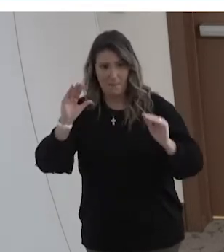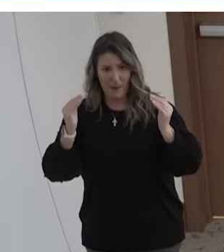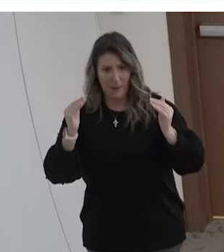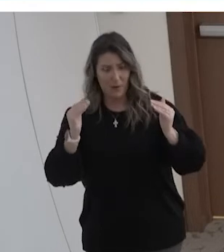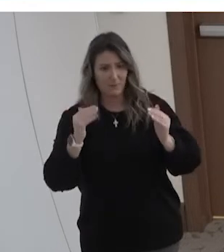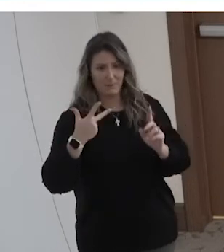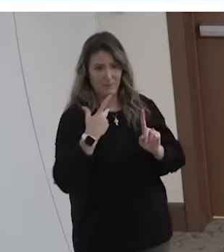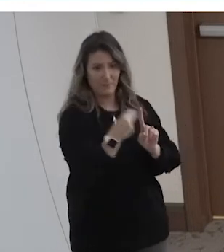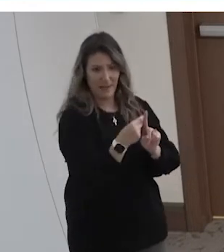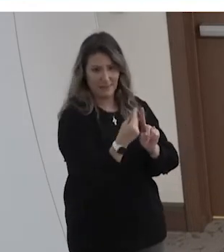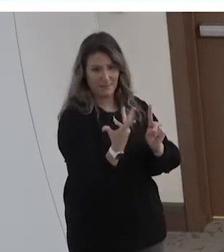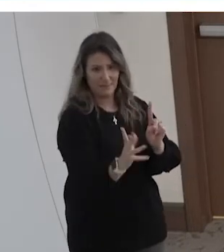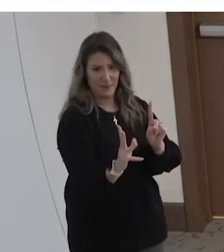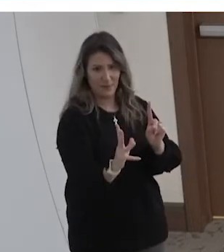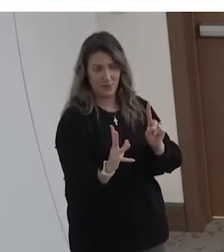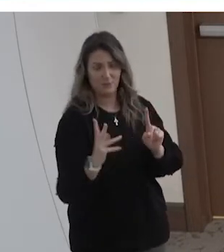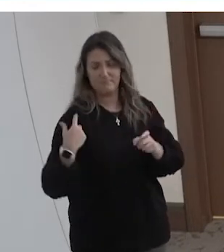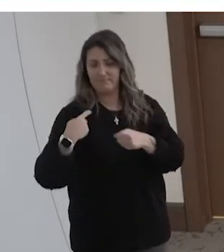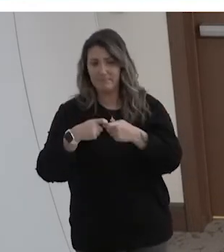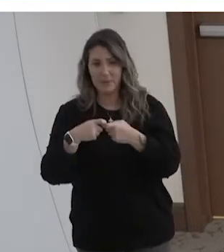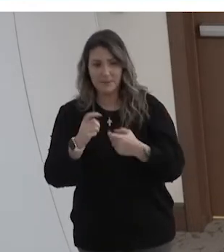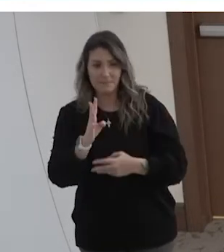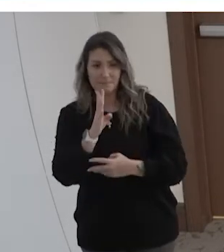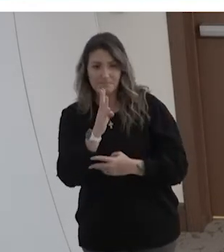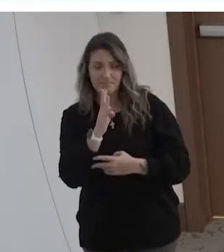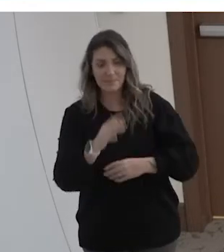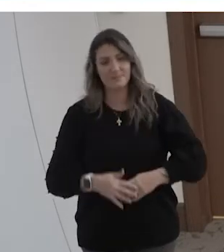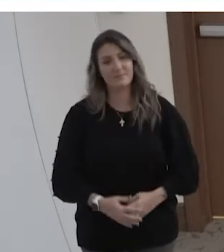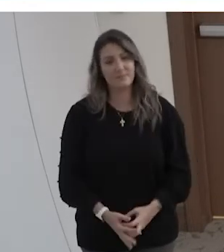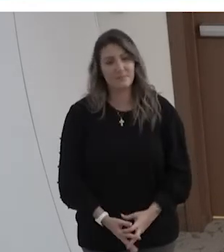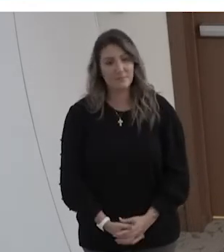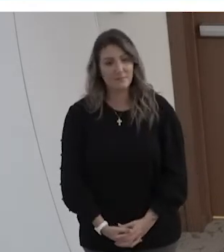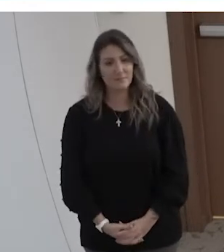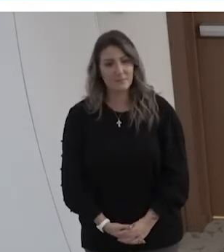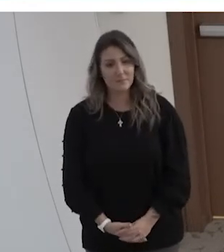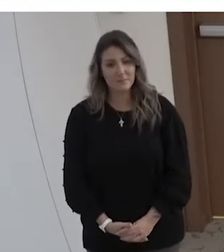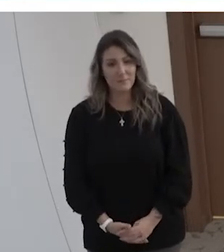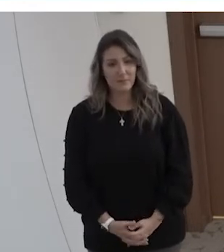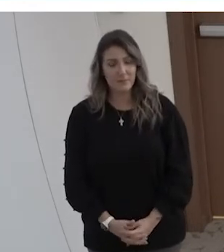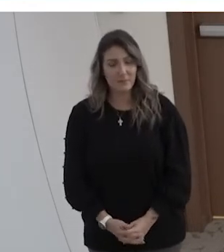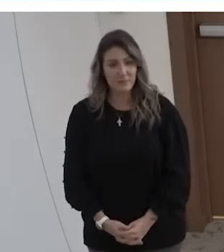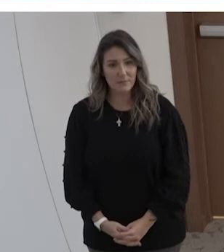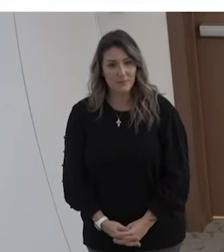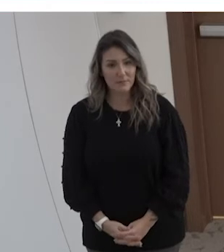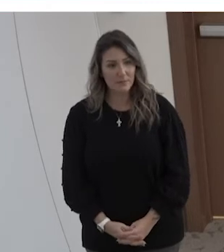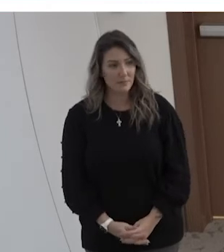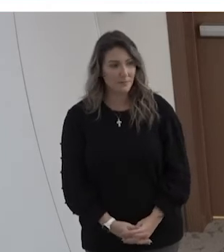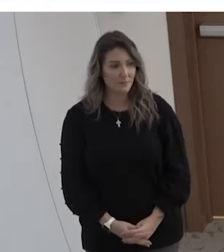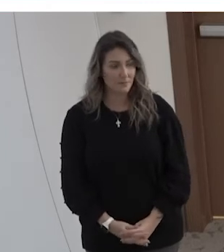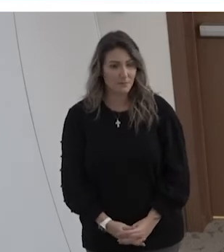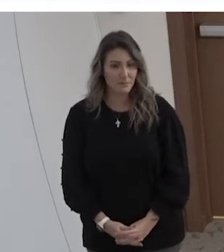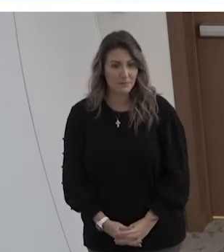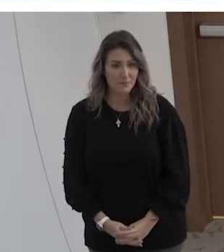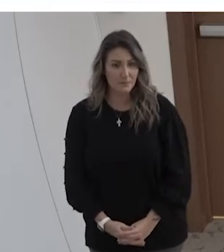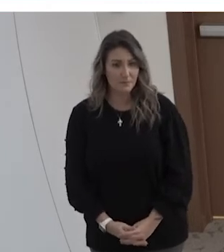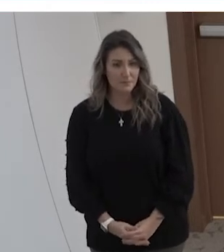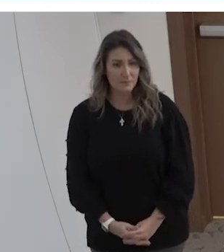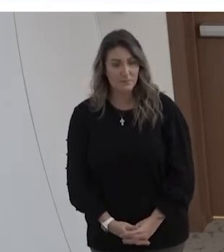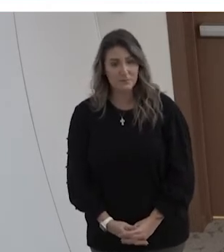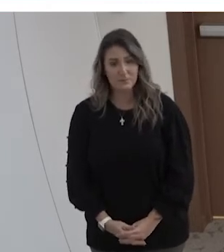riesgo de tener inflamación de parte del músculo del